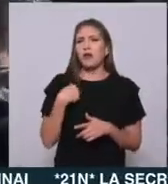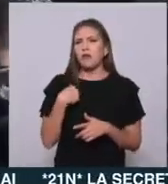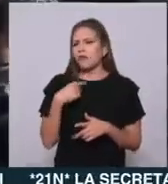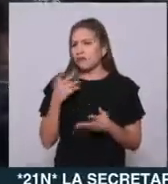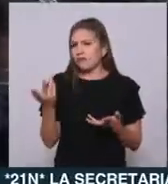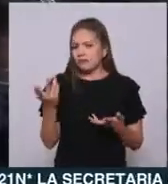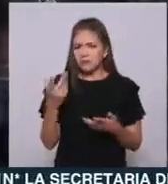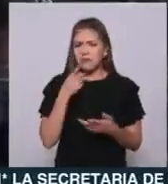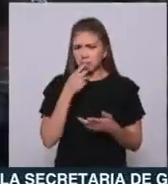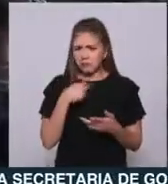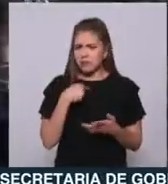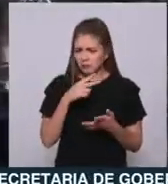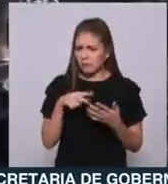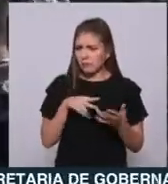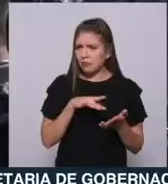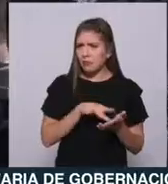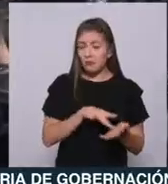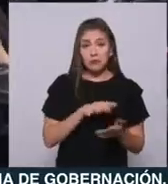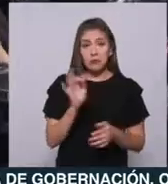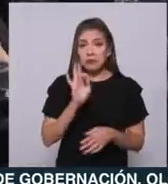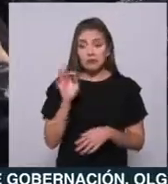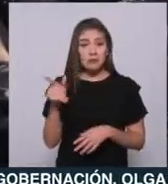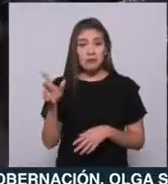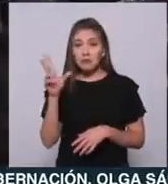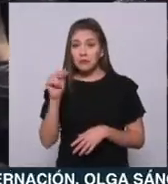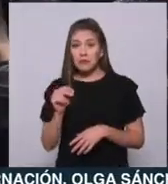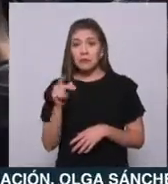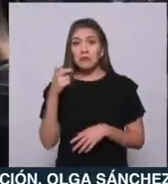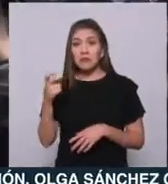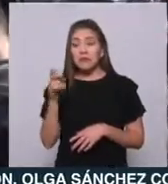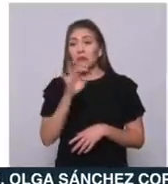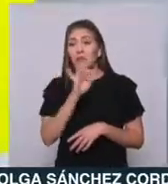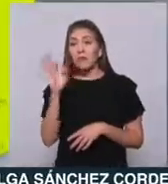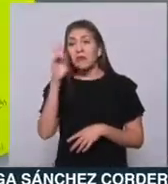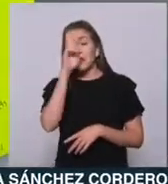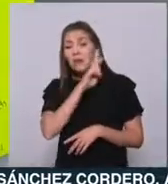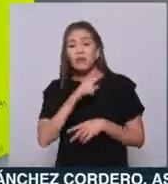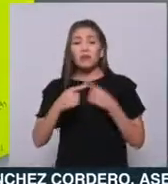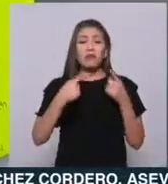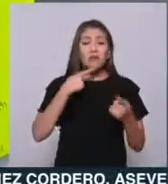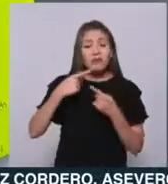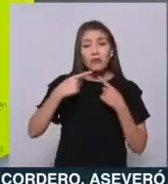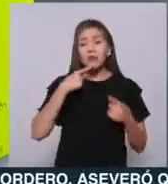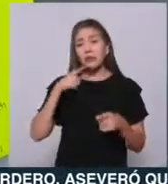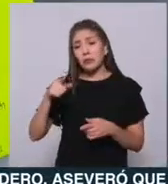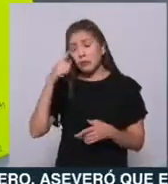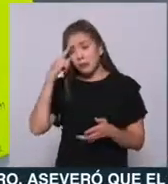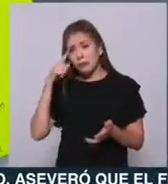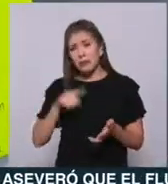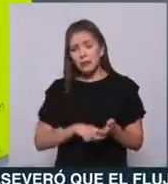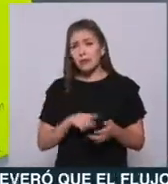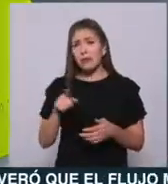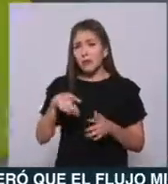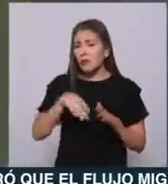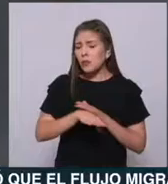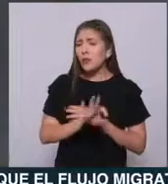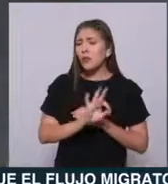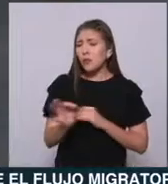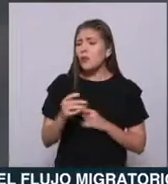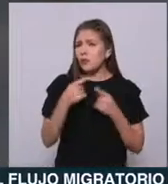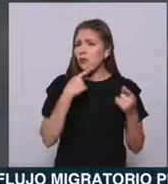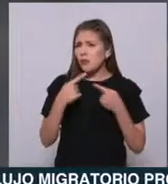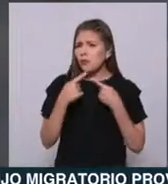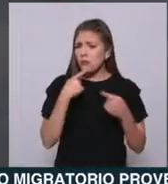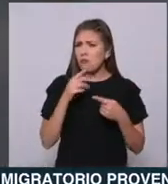no para entorpecer. Si no les están permitiendo y ven que eso está entorpeciendo la negociación y ustedes creen que ahí dentro se puede tratar algo positivo